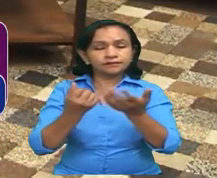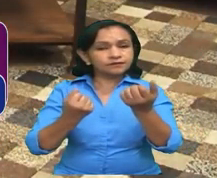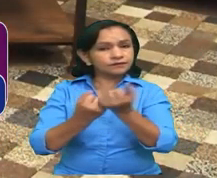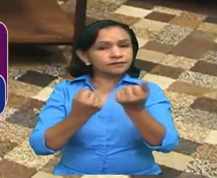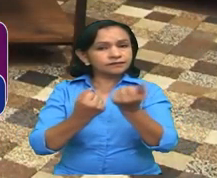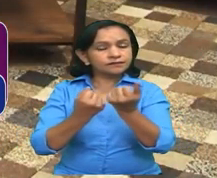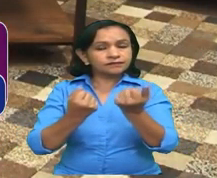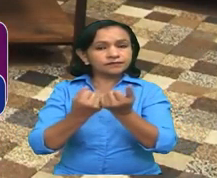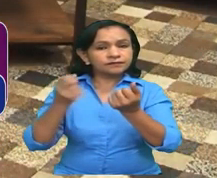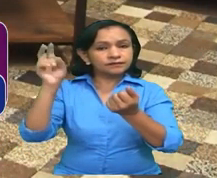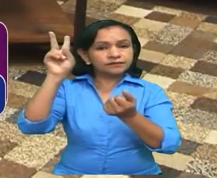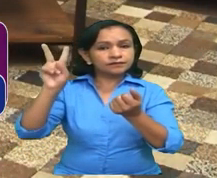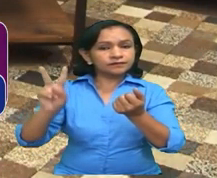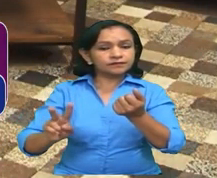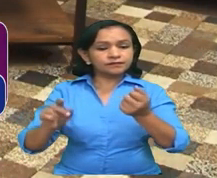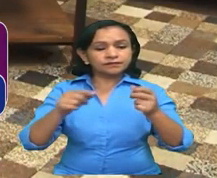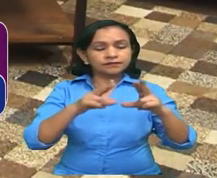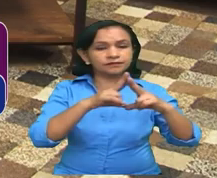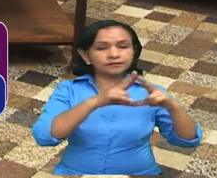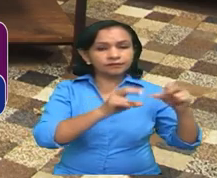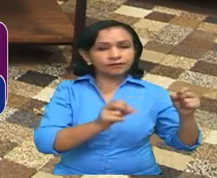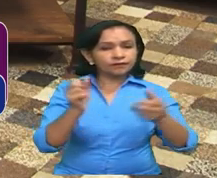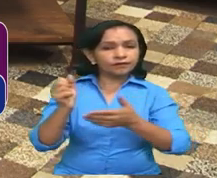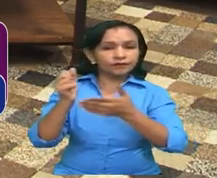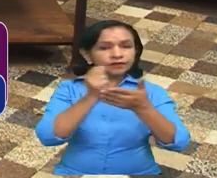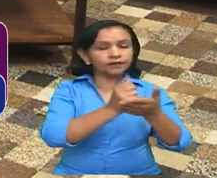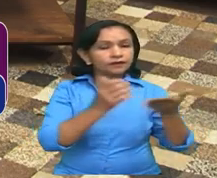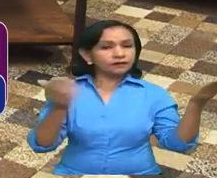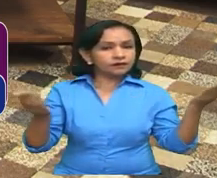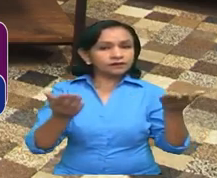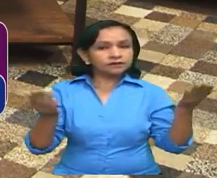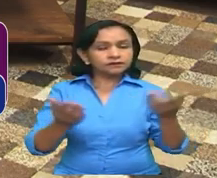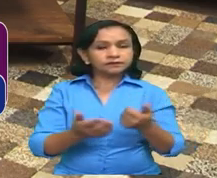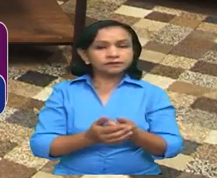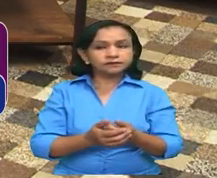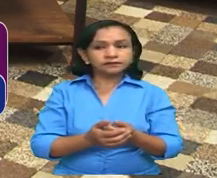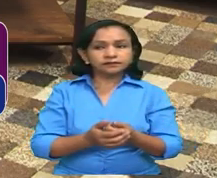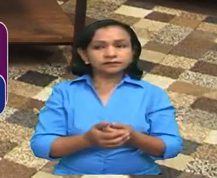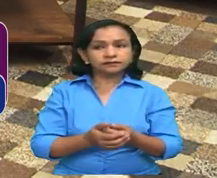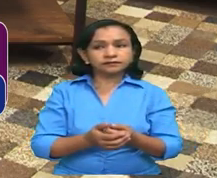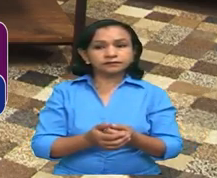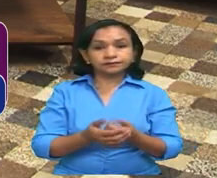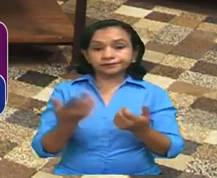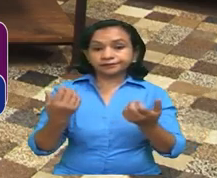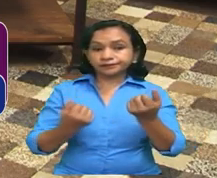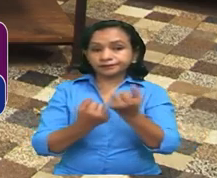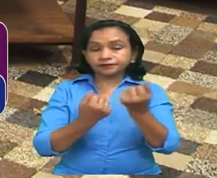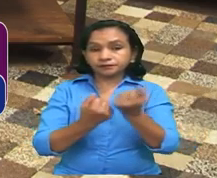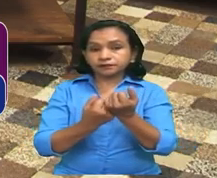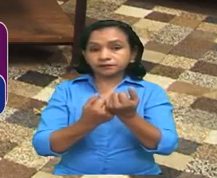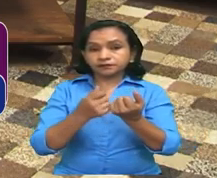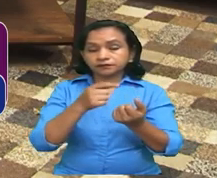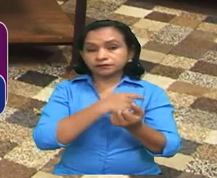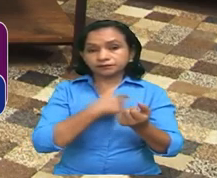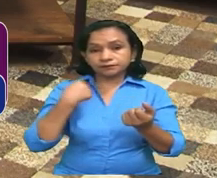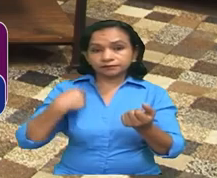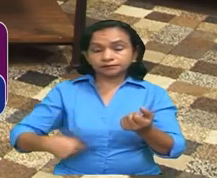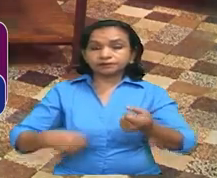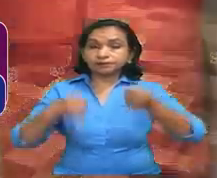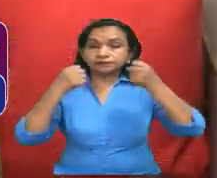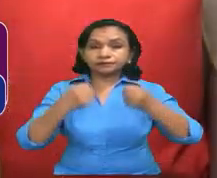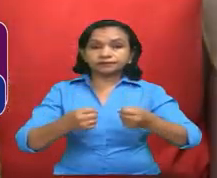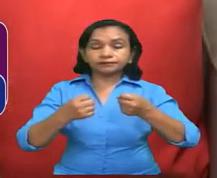manifestaron su apoyo. Nosotros tenemos las consideraciones de parte del embajador de Venezuela sobre este evento